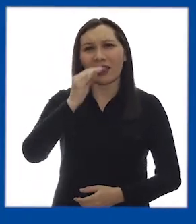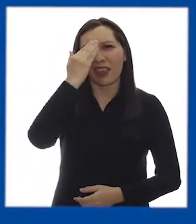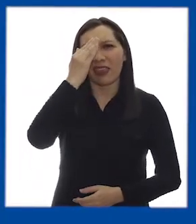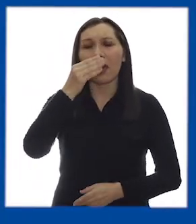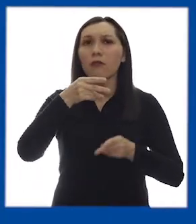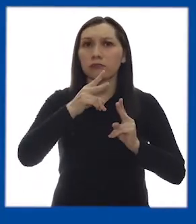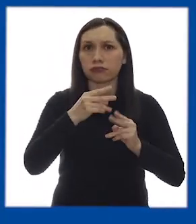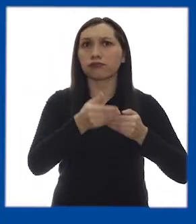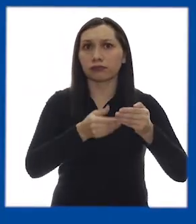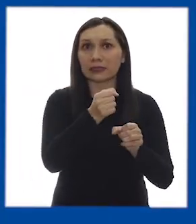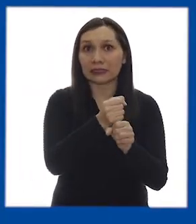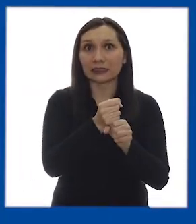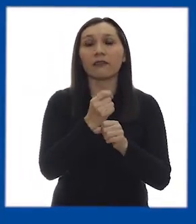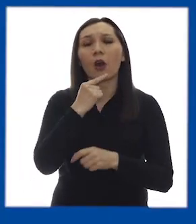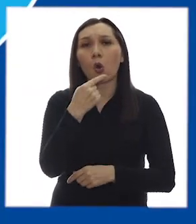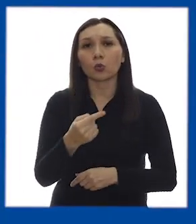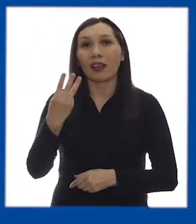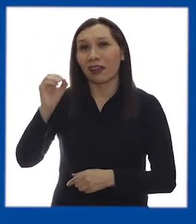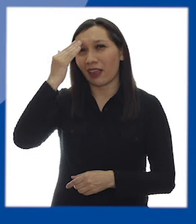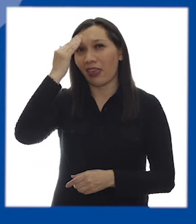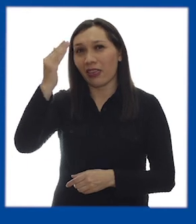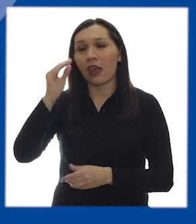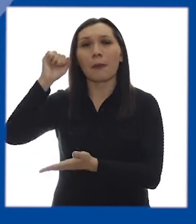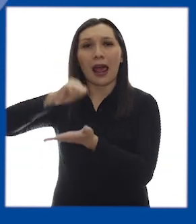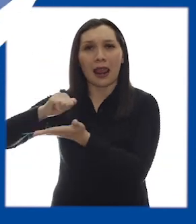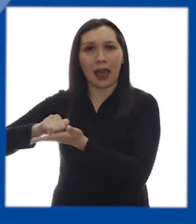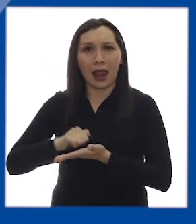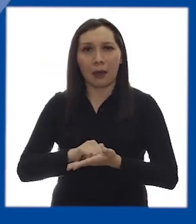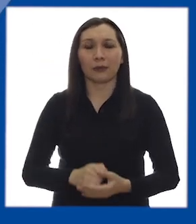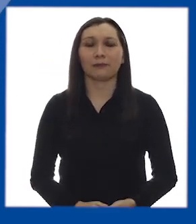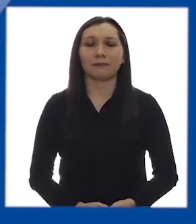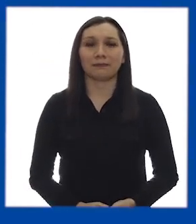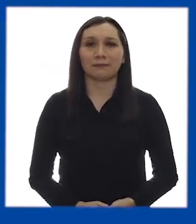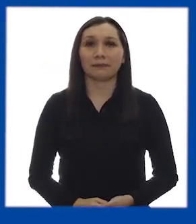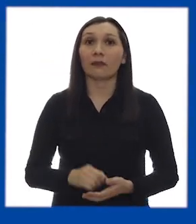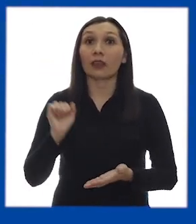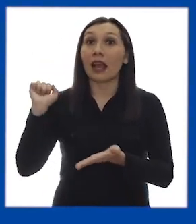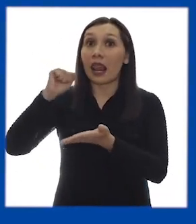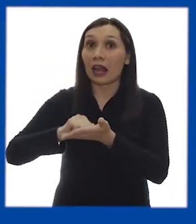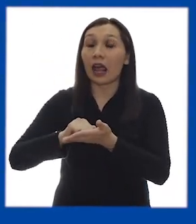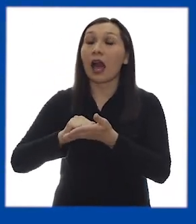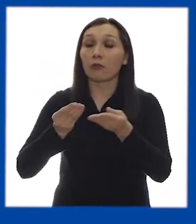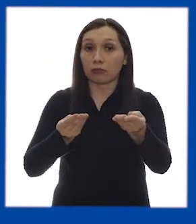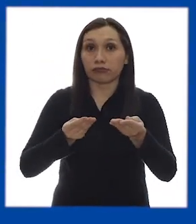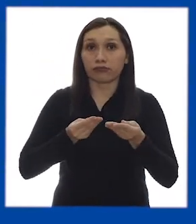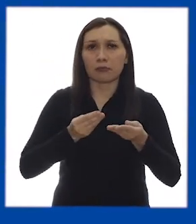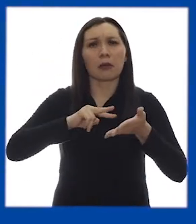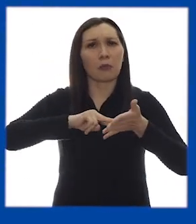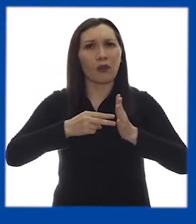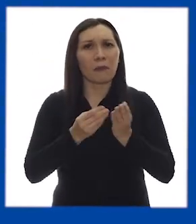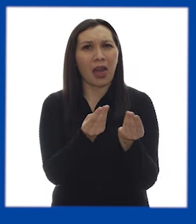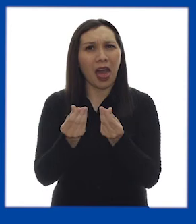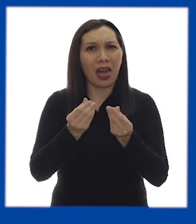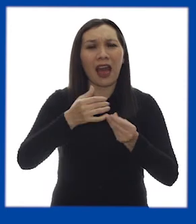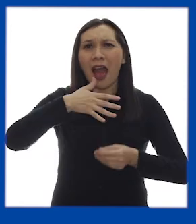días hábiles para consultas y 30 días hábiles para los reclamos. Para los reclamos recibidos por problemas de calidad